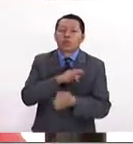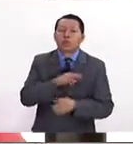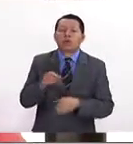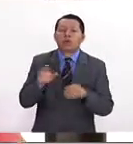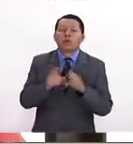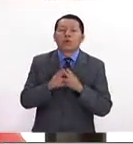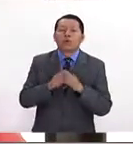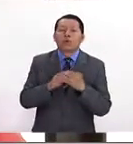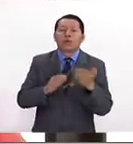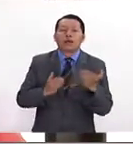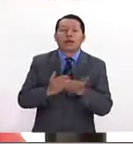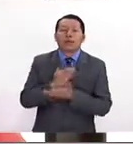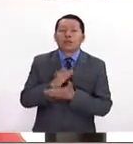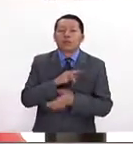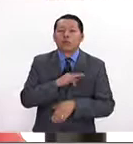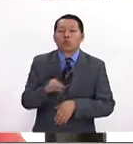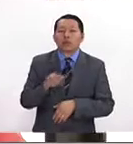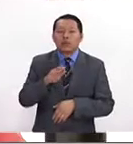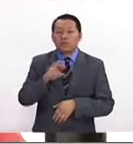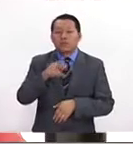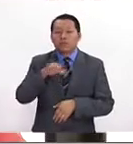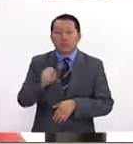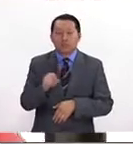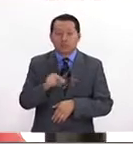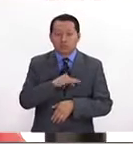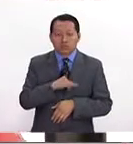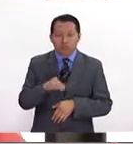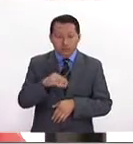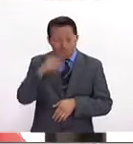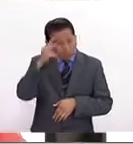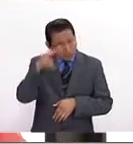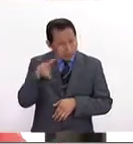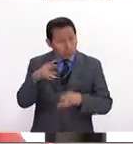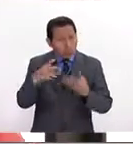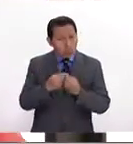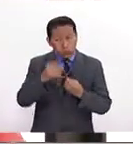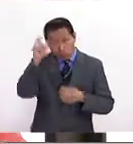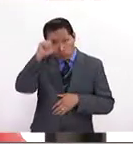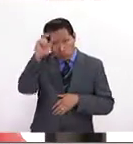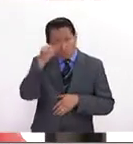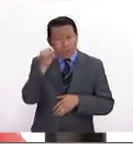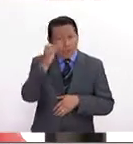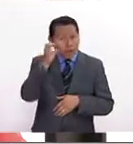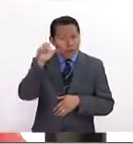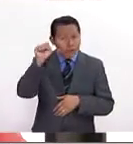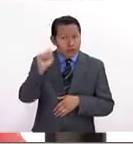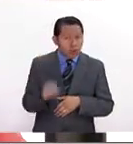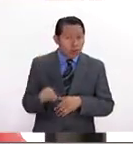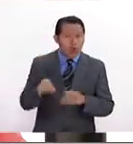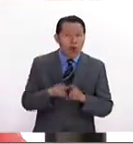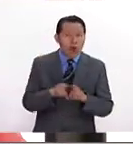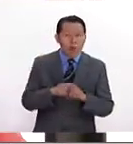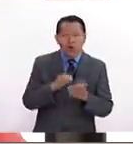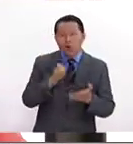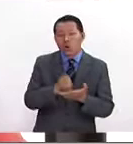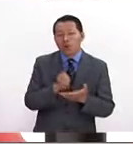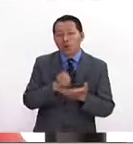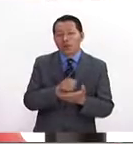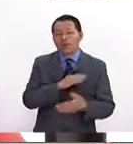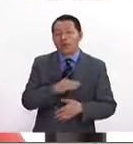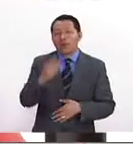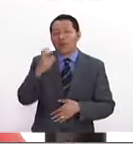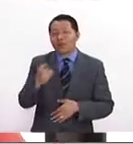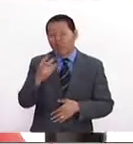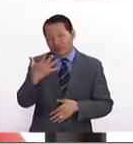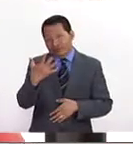para entrar en el BRICS. Ahorita México junto con Turquía y Corea del Sur son las economías a las cuales estos